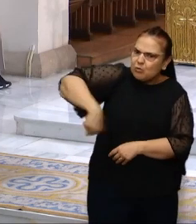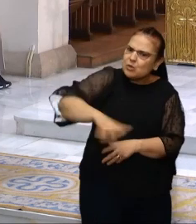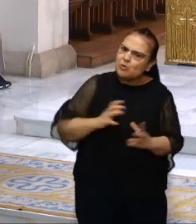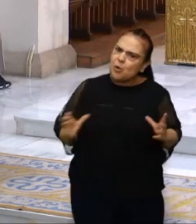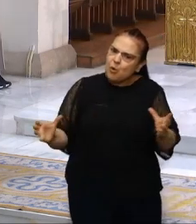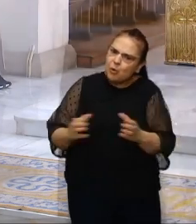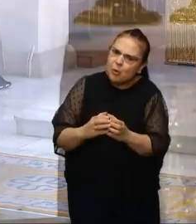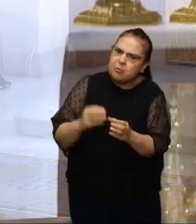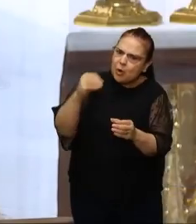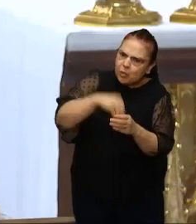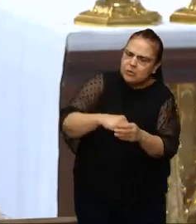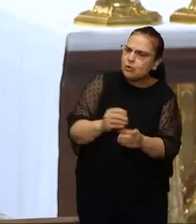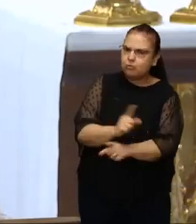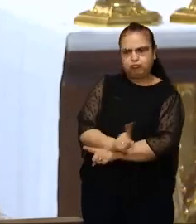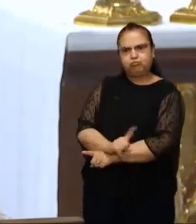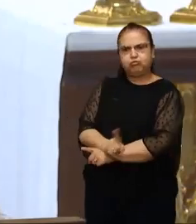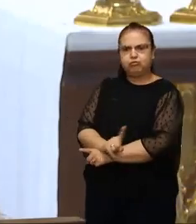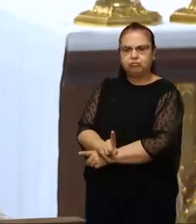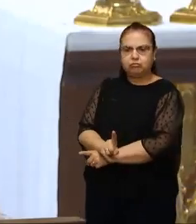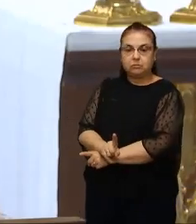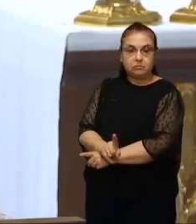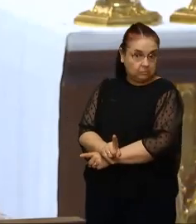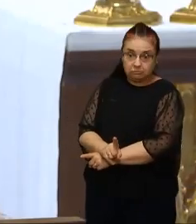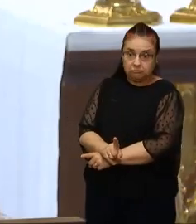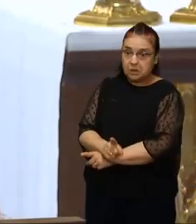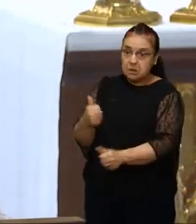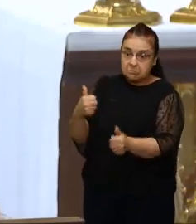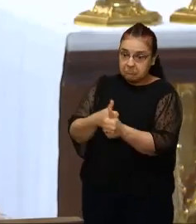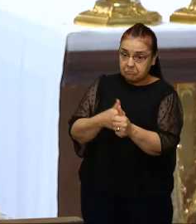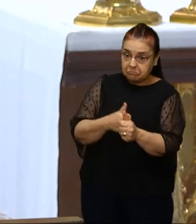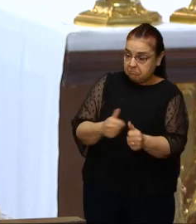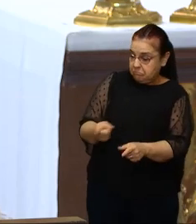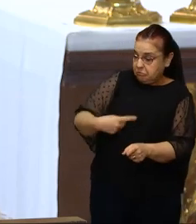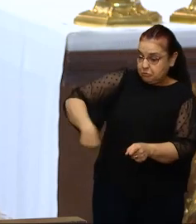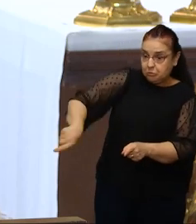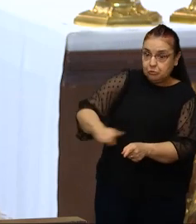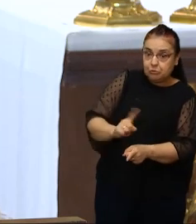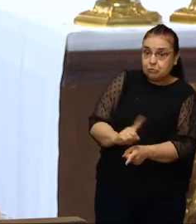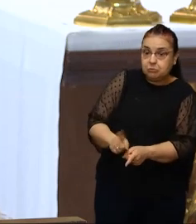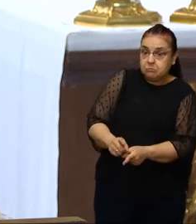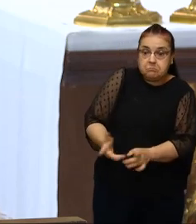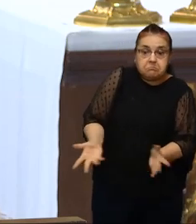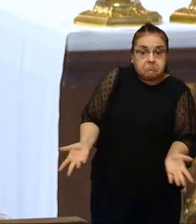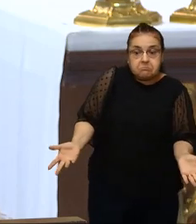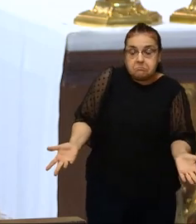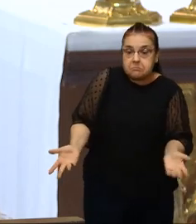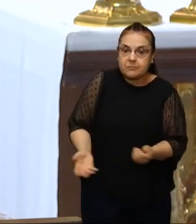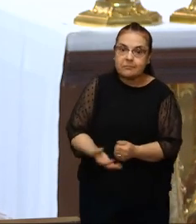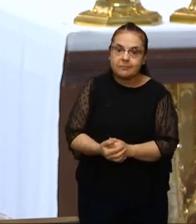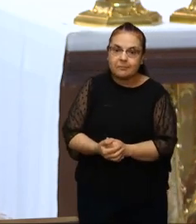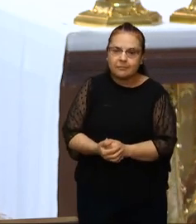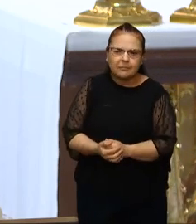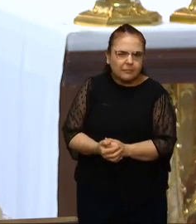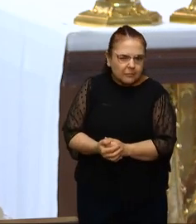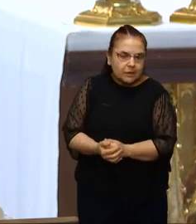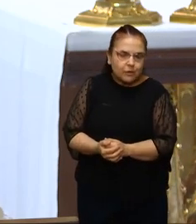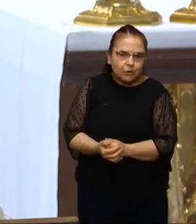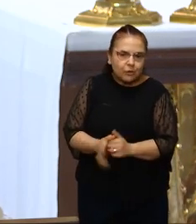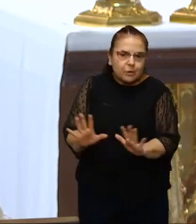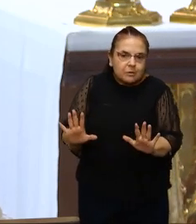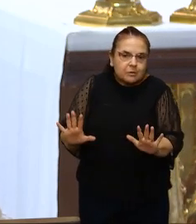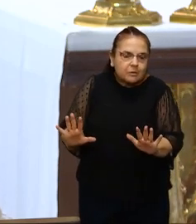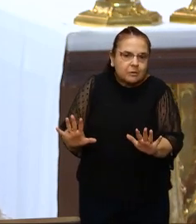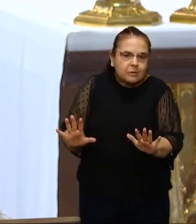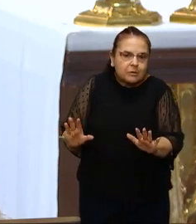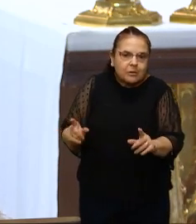grupo, literalmente no nos sigue a nosotros. Así que lo que les inquieta no es si está o no con